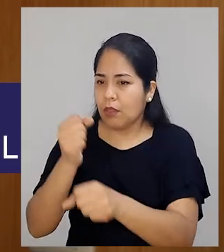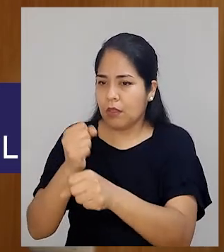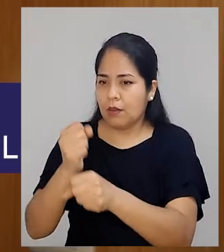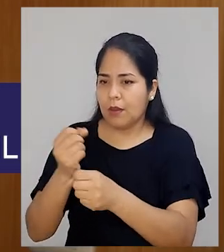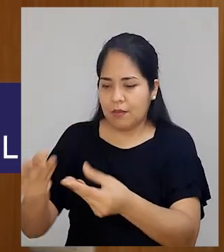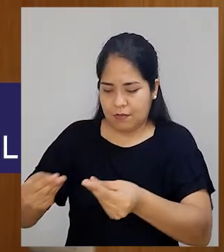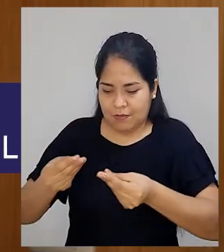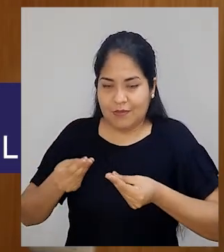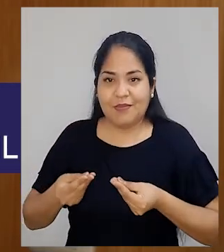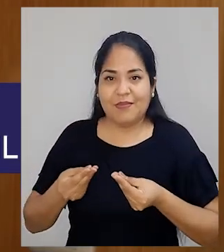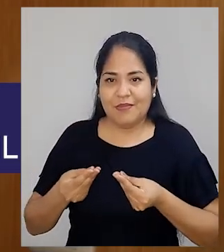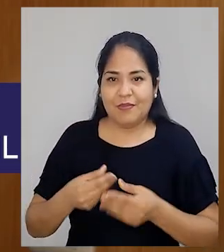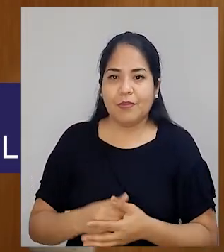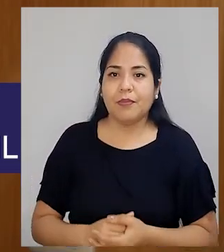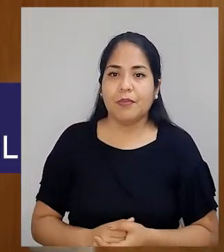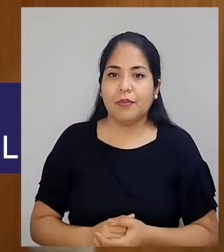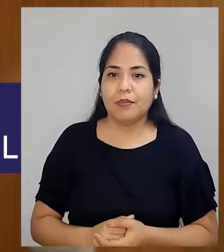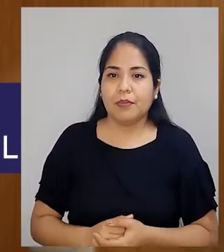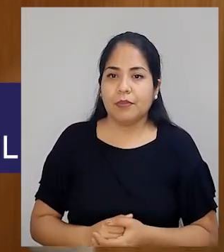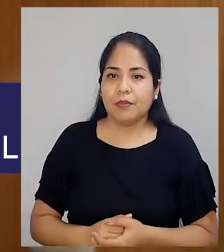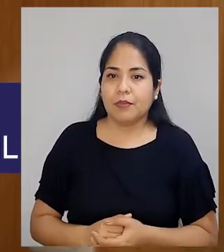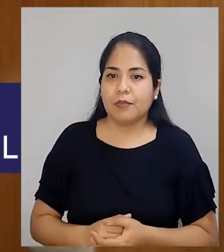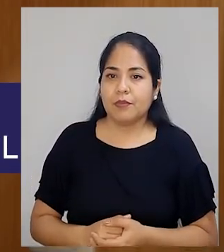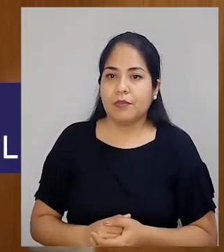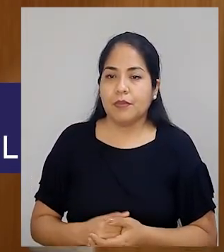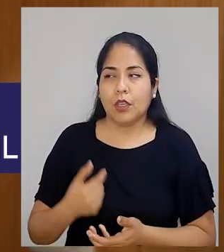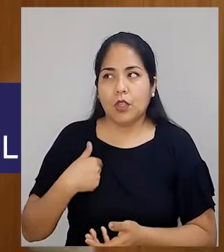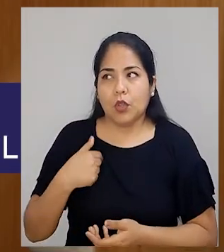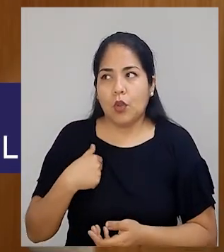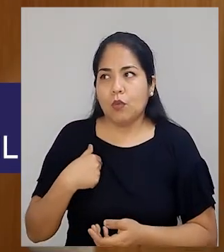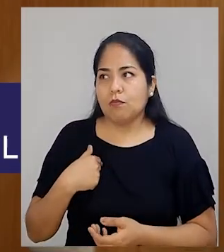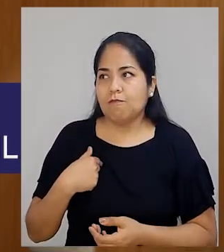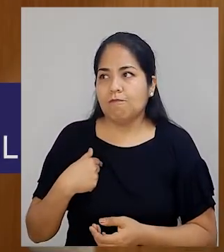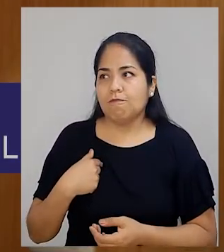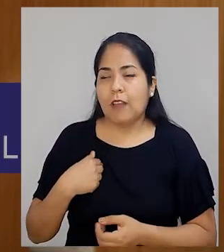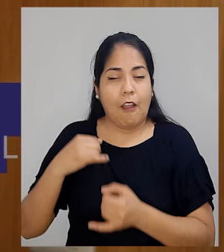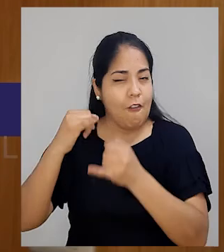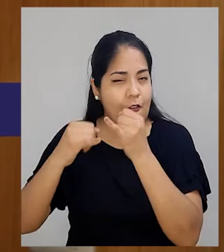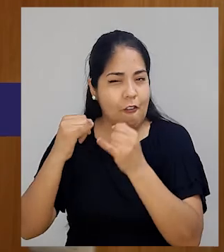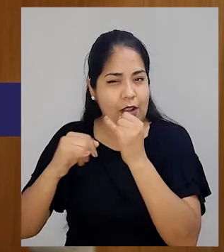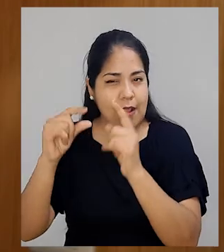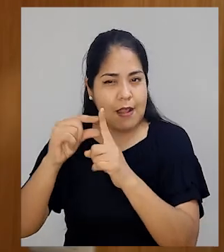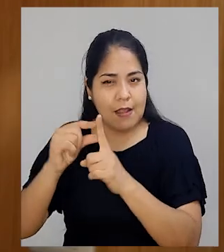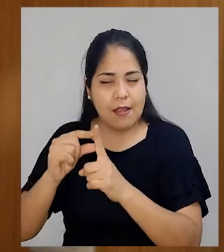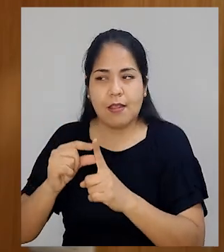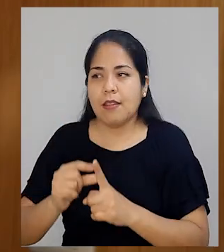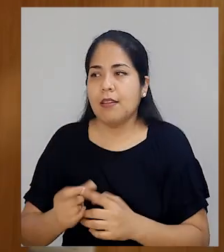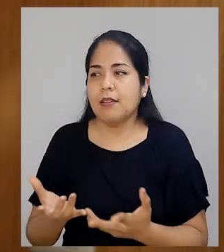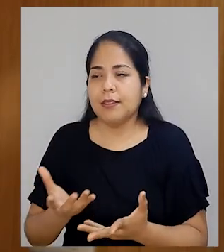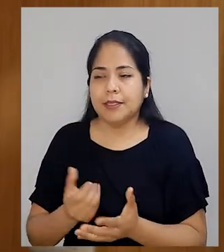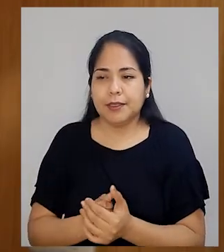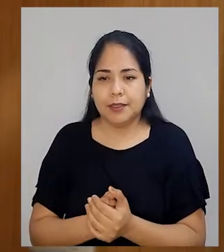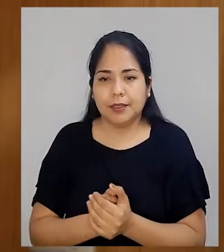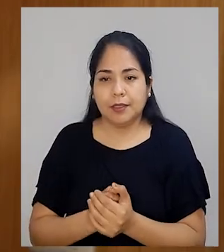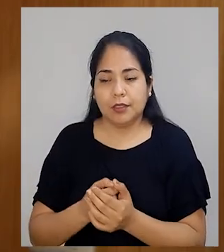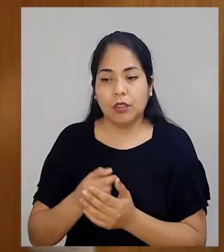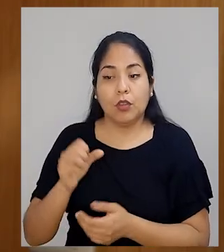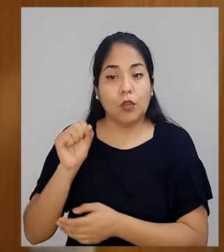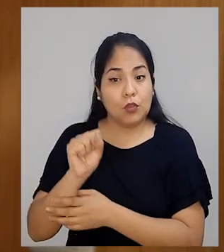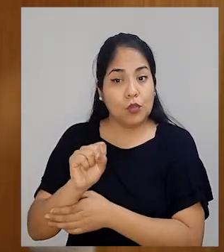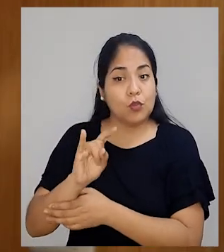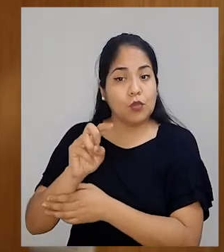las personas que se han tomado el trabajo de realizar este presente. Y yo quiero cerrar mi participación con este mensaje,